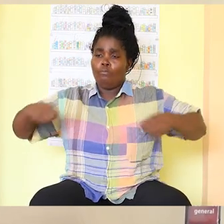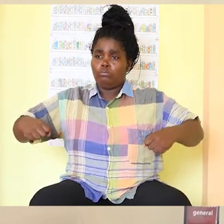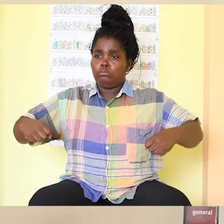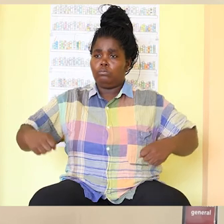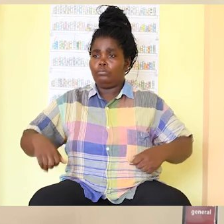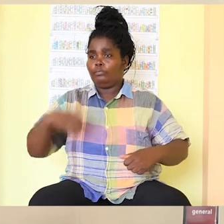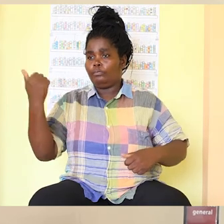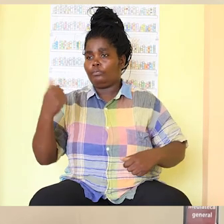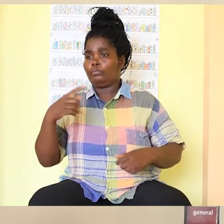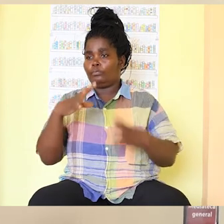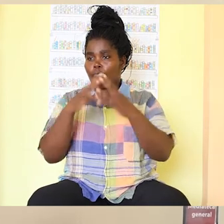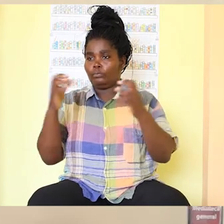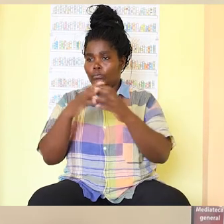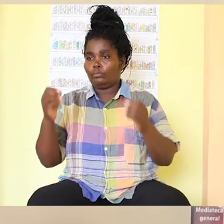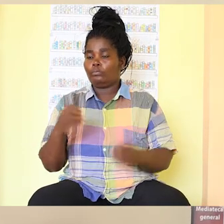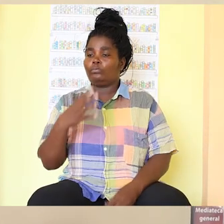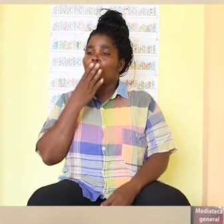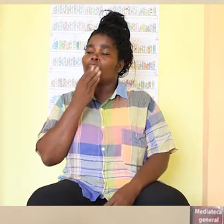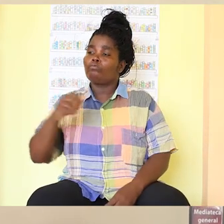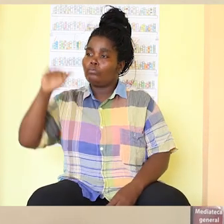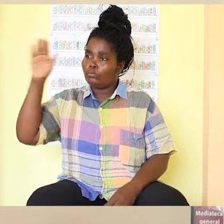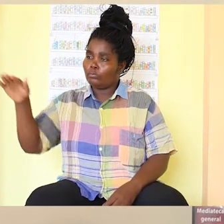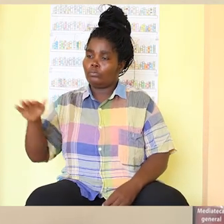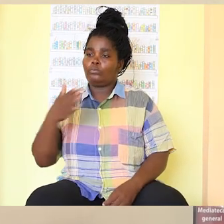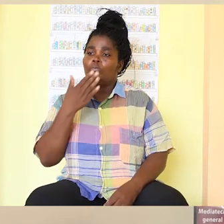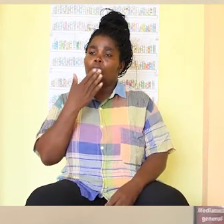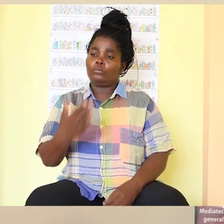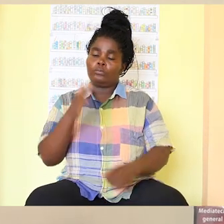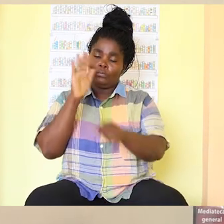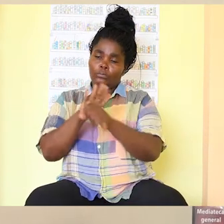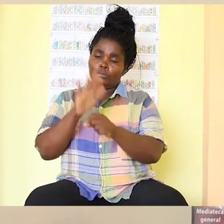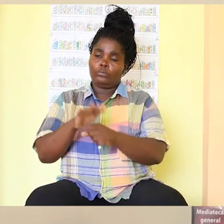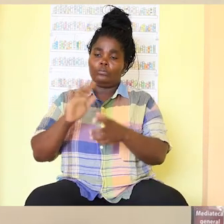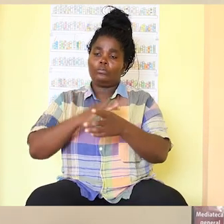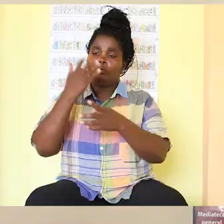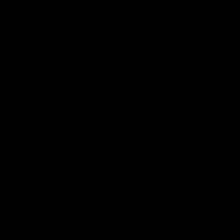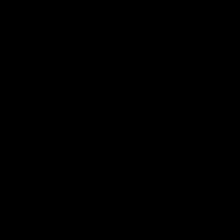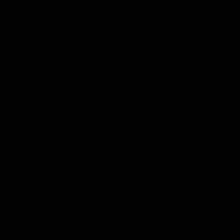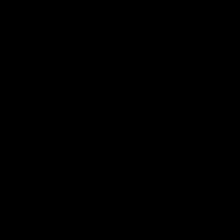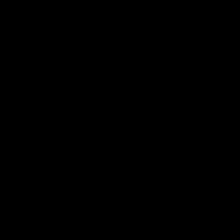Este ha sido el cuento de los chivos chivones. Muchas gracias. Hasta entonces.